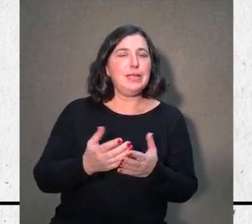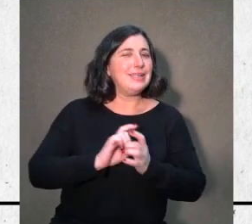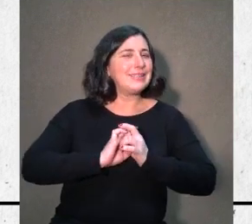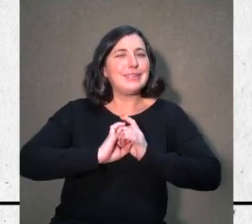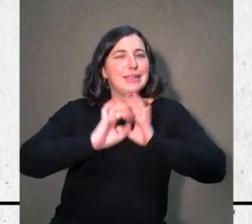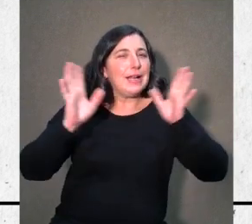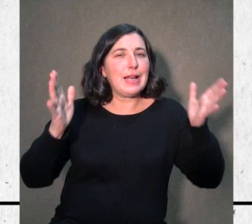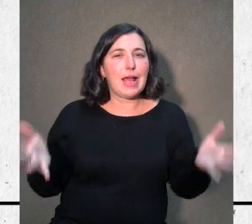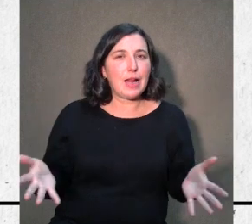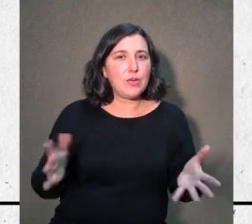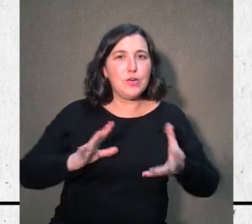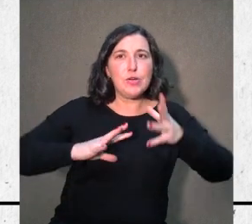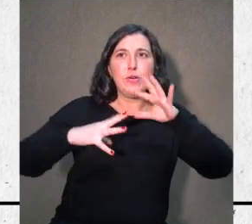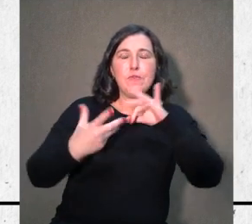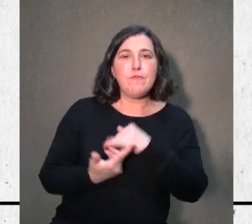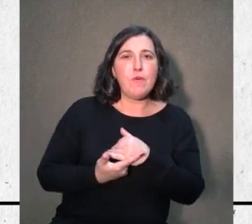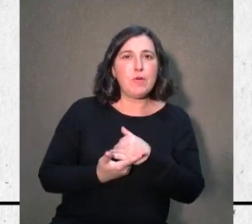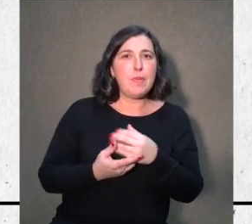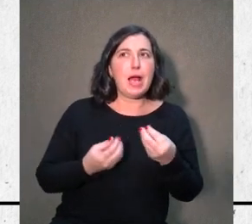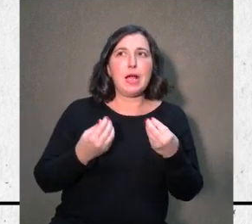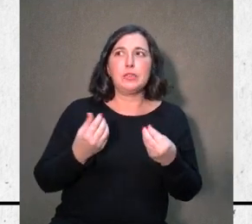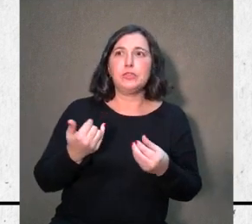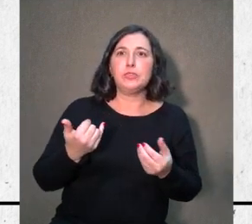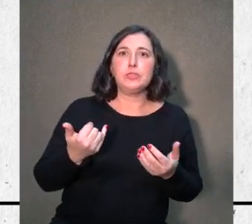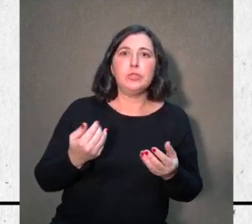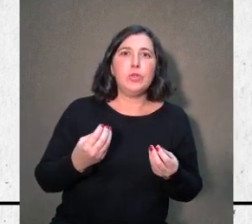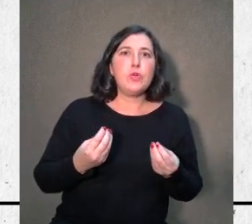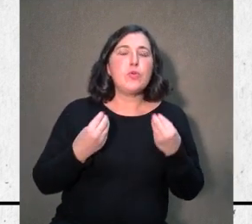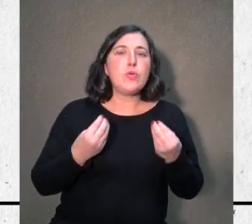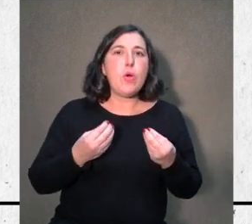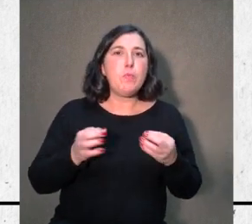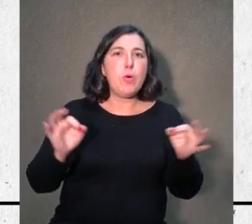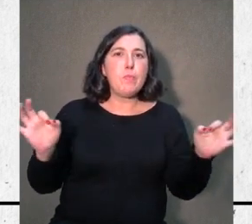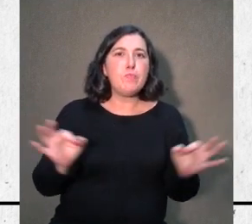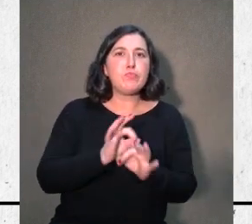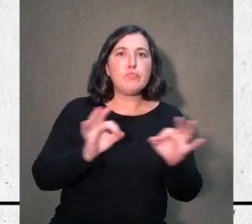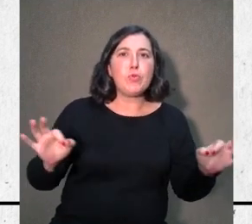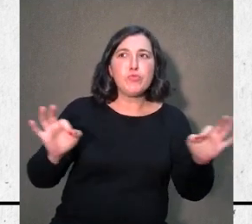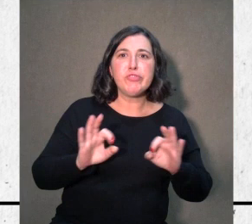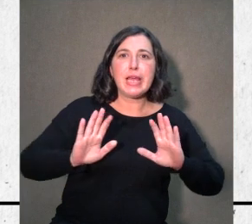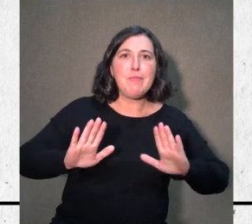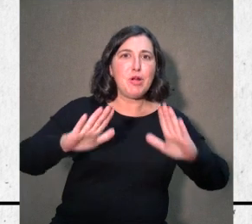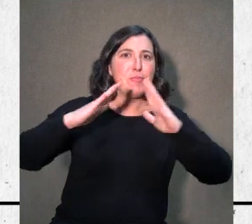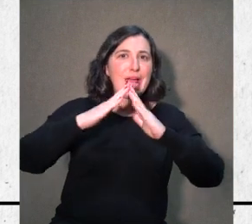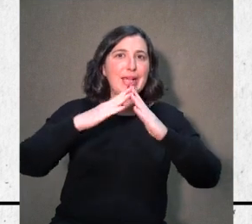Como incide un montón la música cuando está dentro de nuestra casa, ¿no? Todos venimos hablando que nuestros hijos